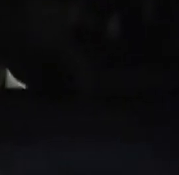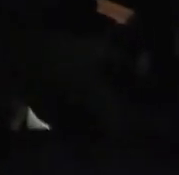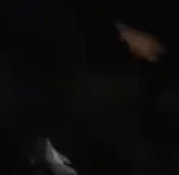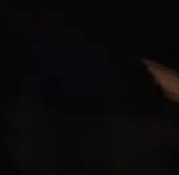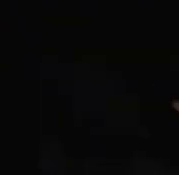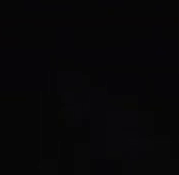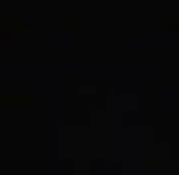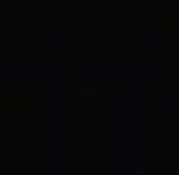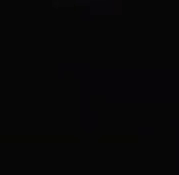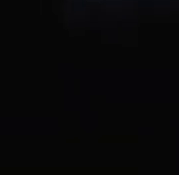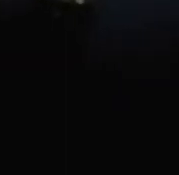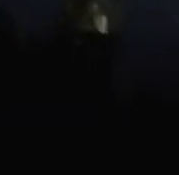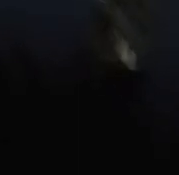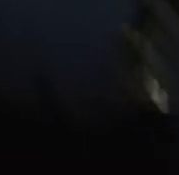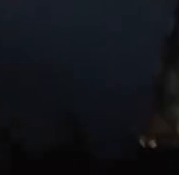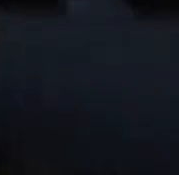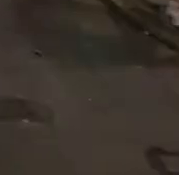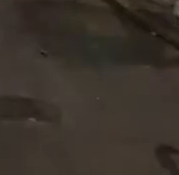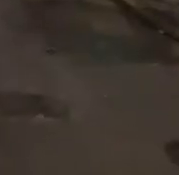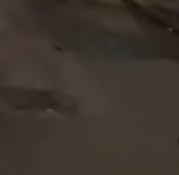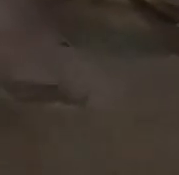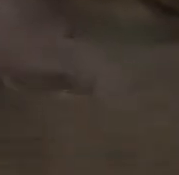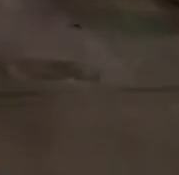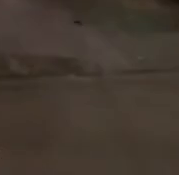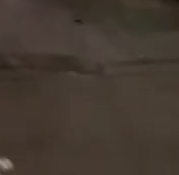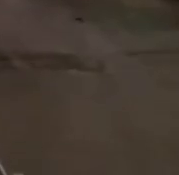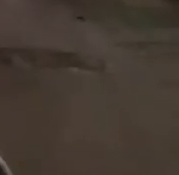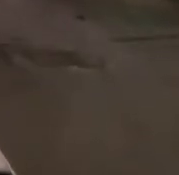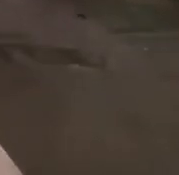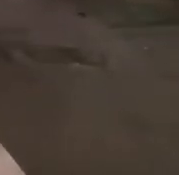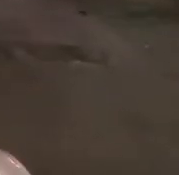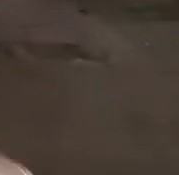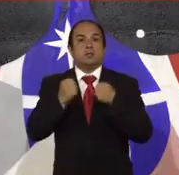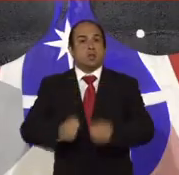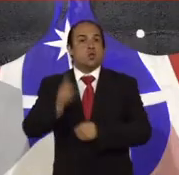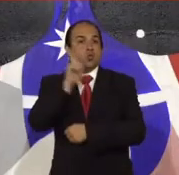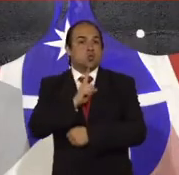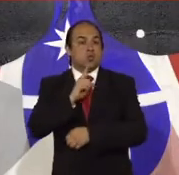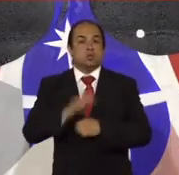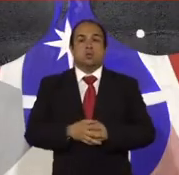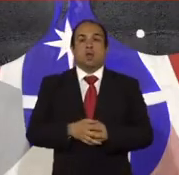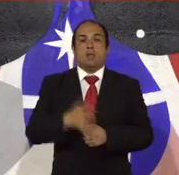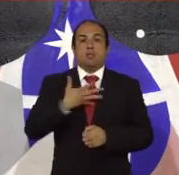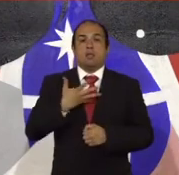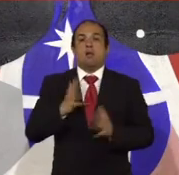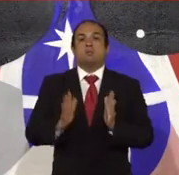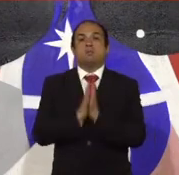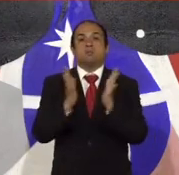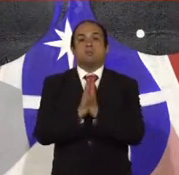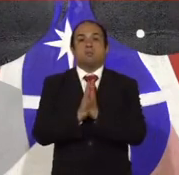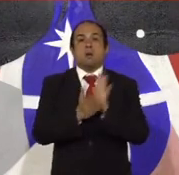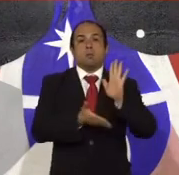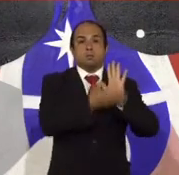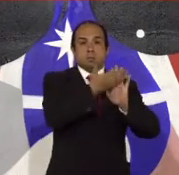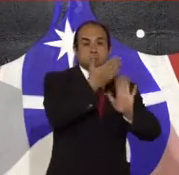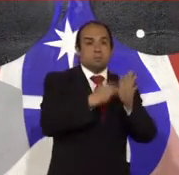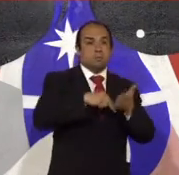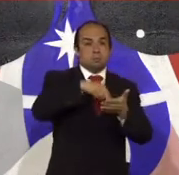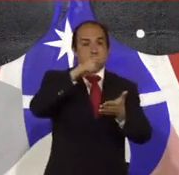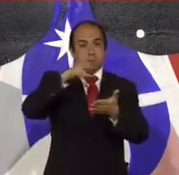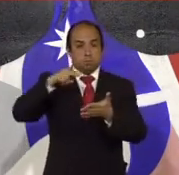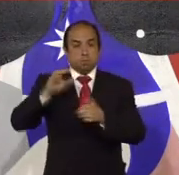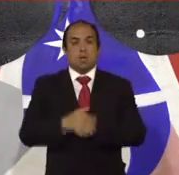banquetas, de tal manera que los peatones, las peatonas se puedan sentir seguras. Tiene esta intervención de los murales,